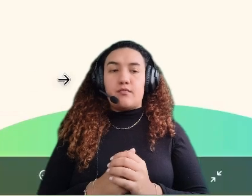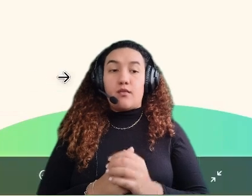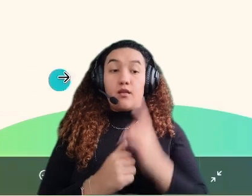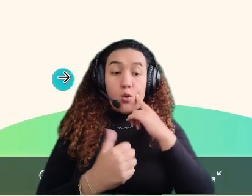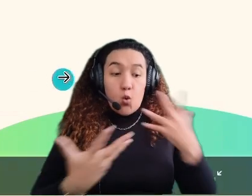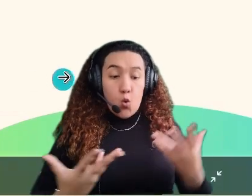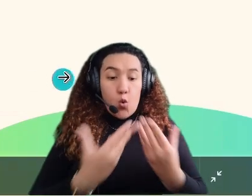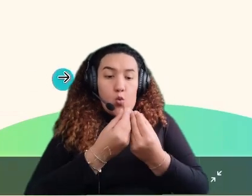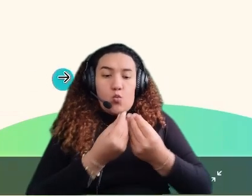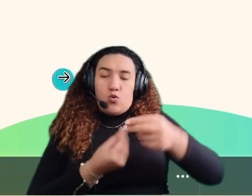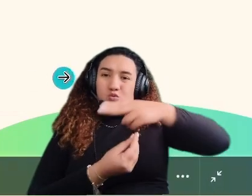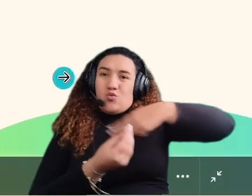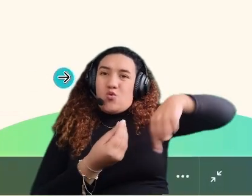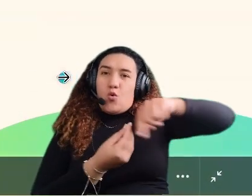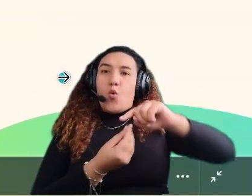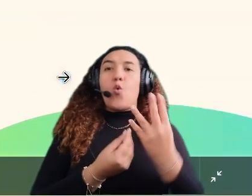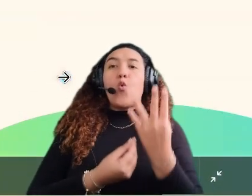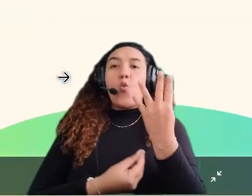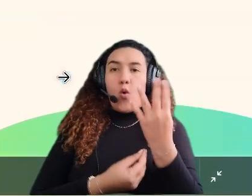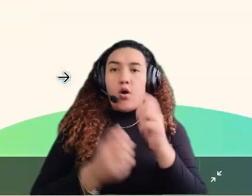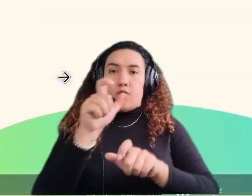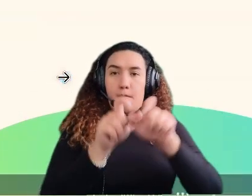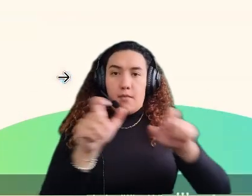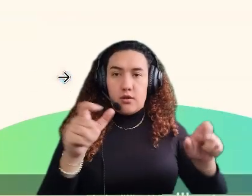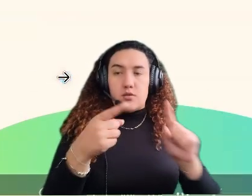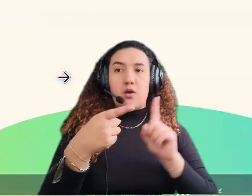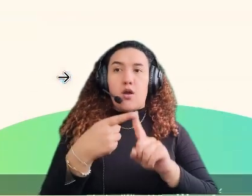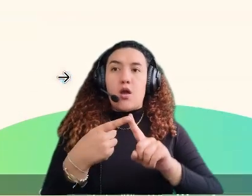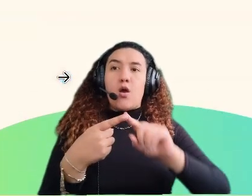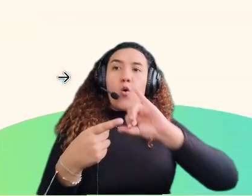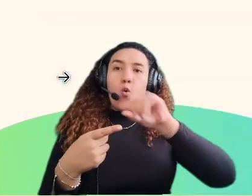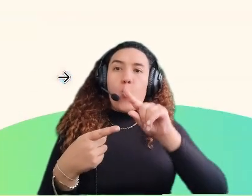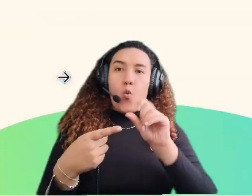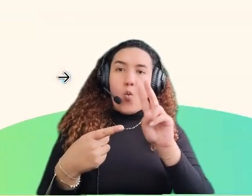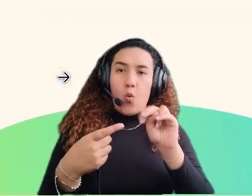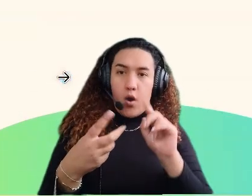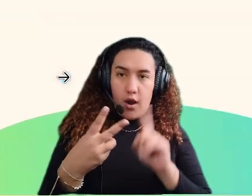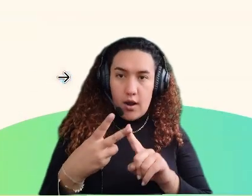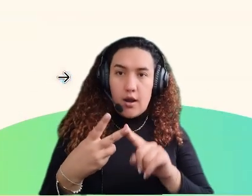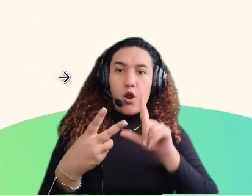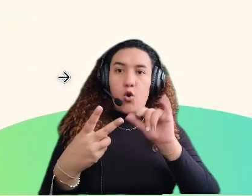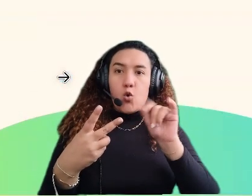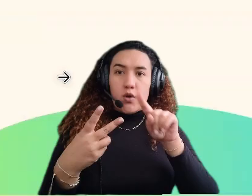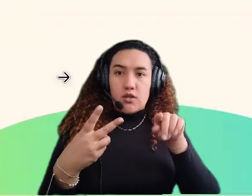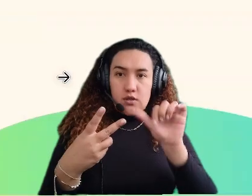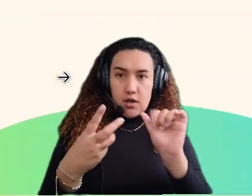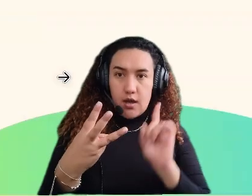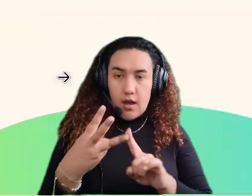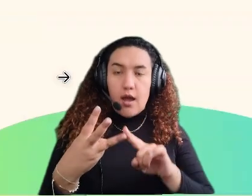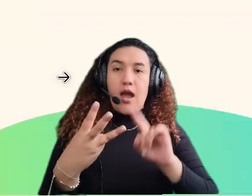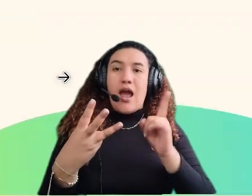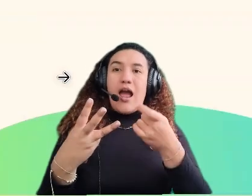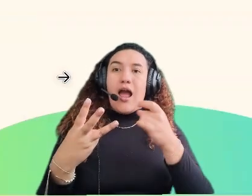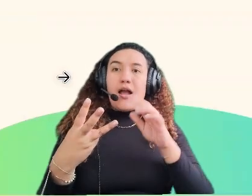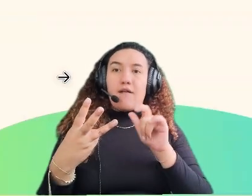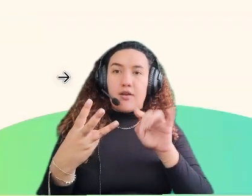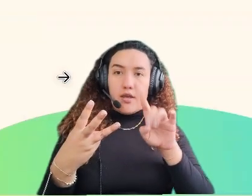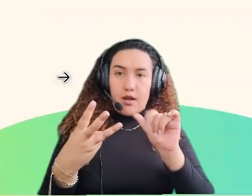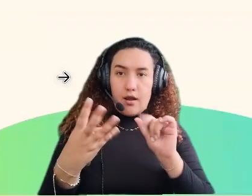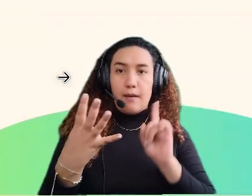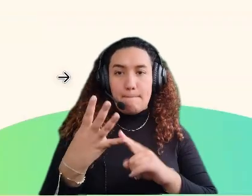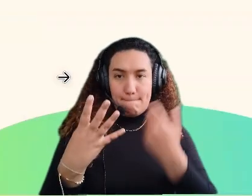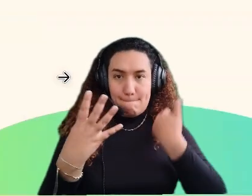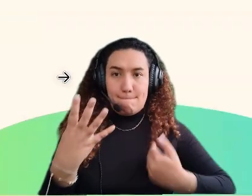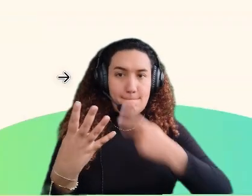está conformado por cuatro personas: Juan Páez, Luisa Mosquera, Gabriela Mendoza y Paula Buitrago.